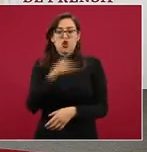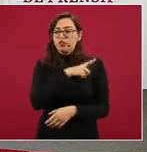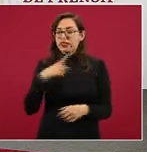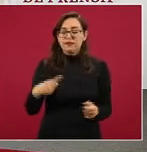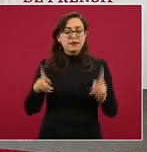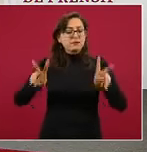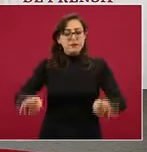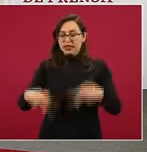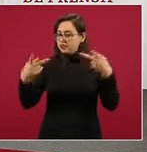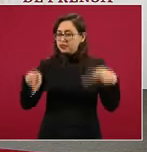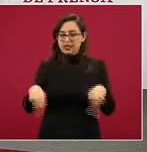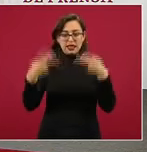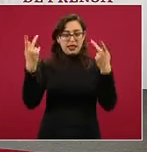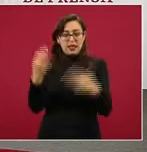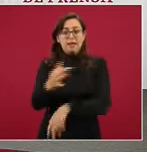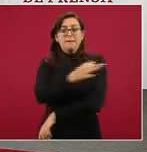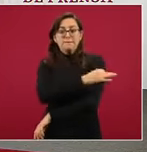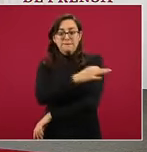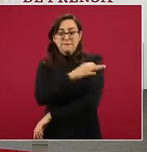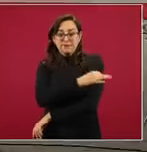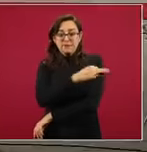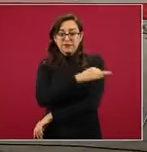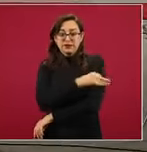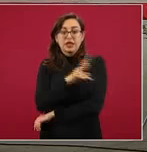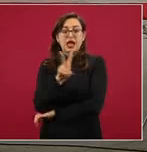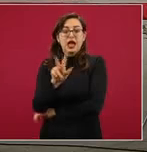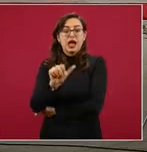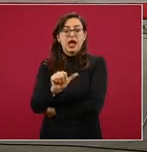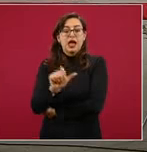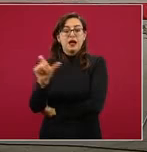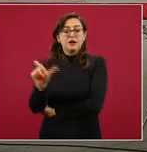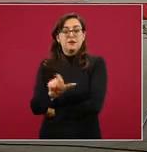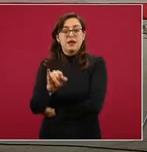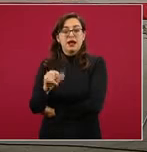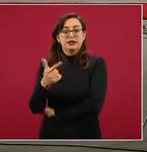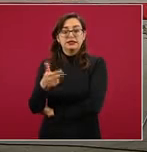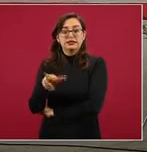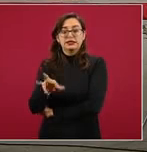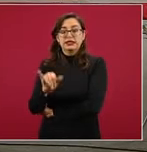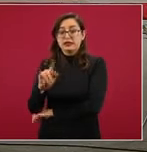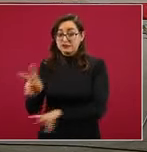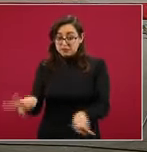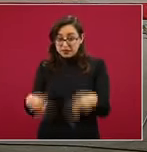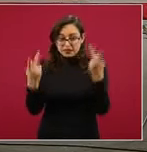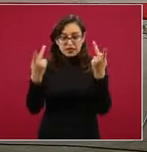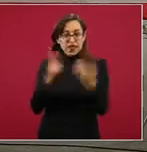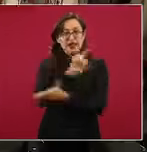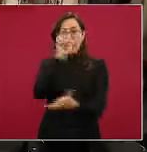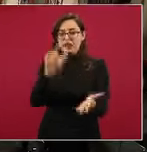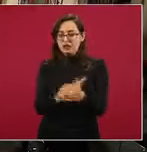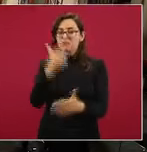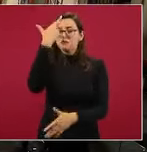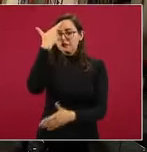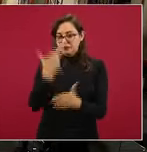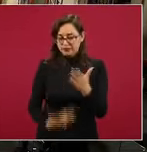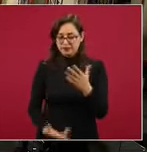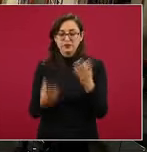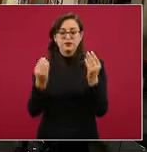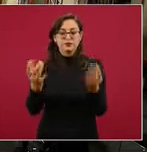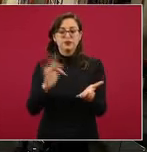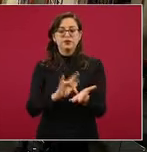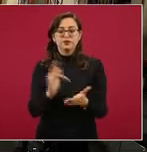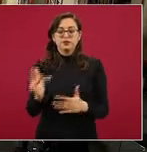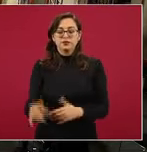venta de esta vacuna Vaxigrip, vacuna contra influenza trivalente, es ilegal. Muchísimas gracias.